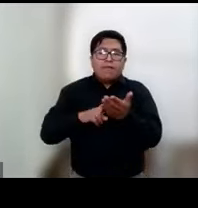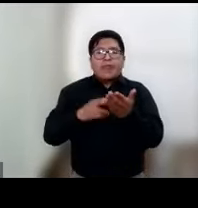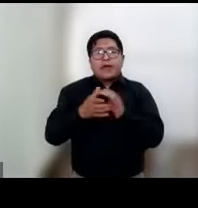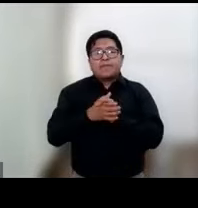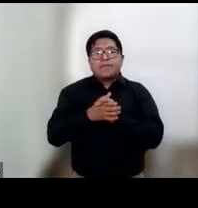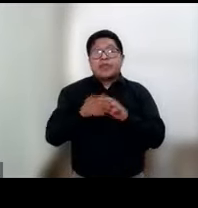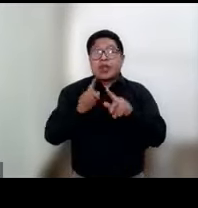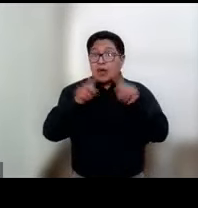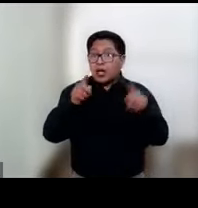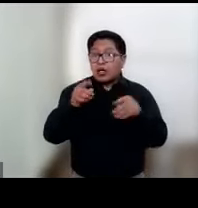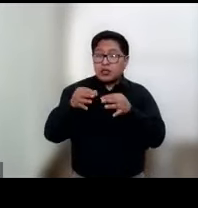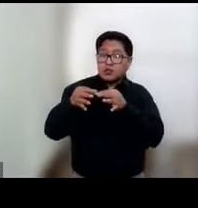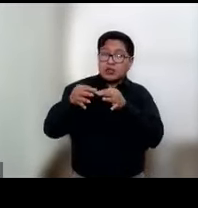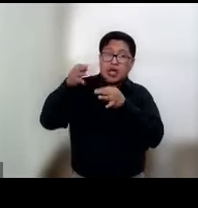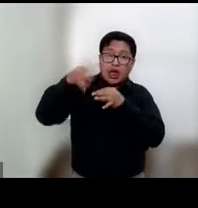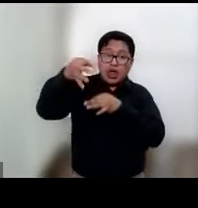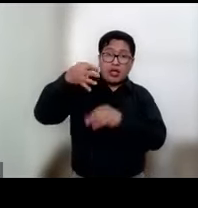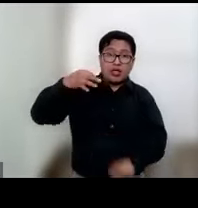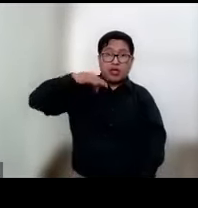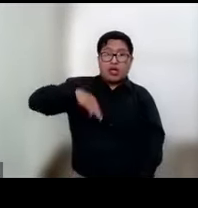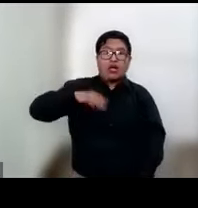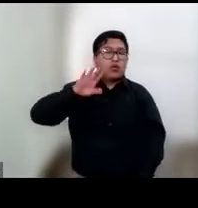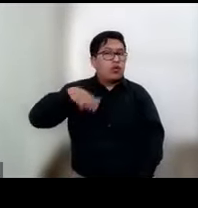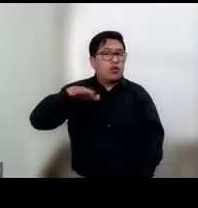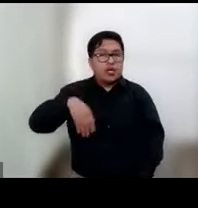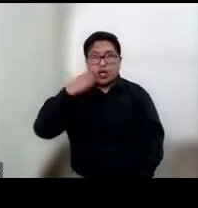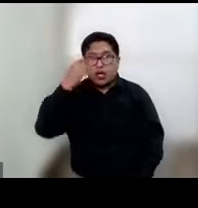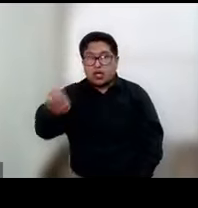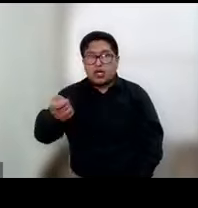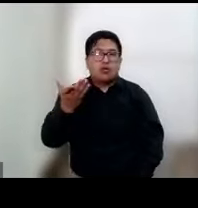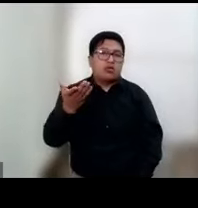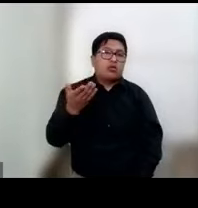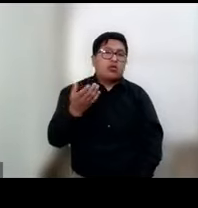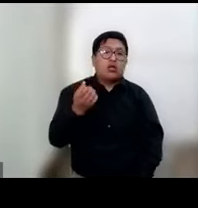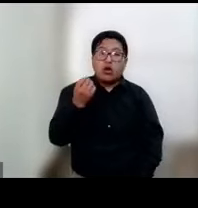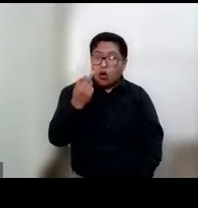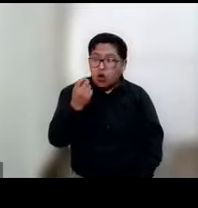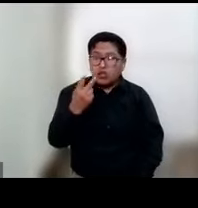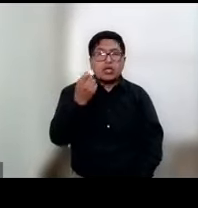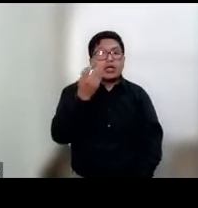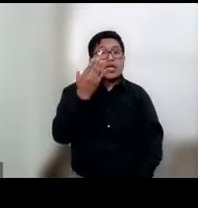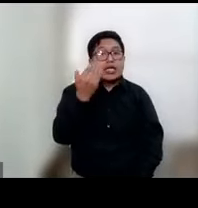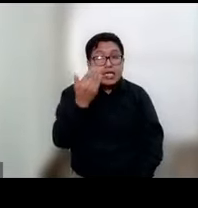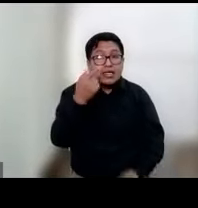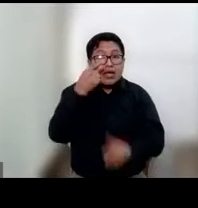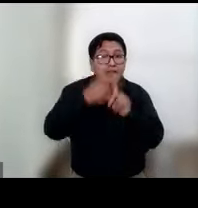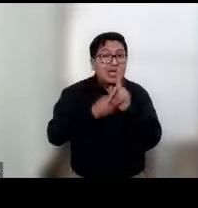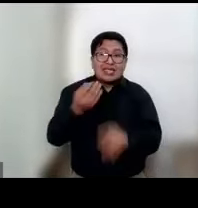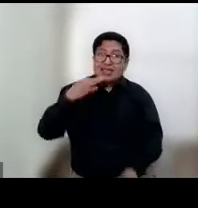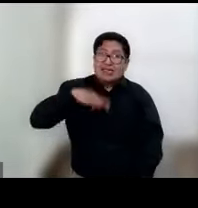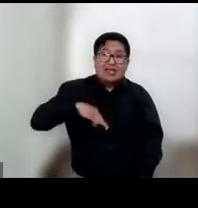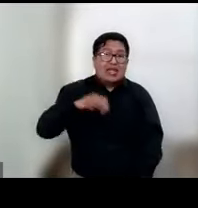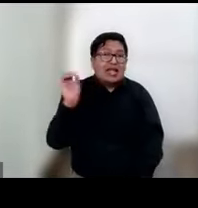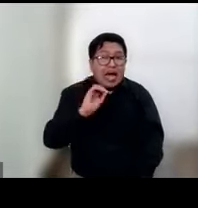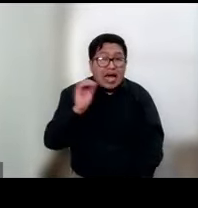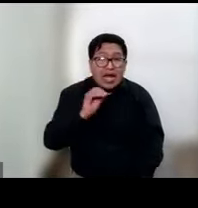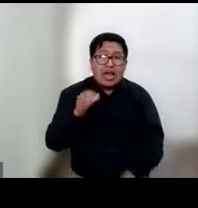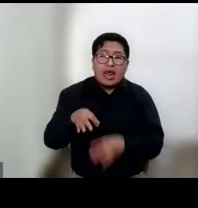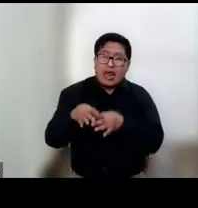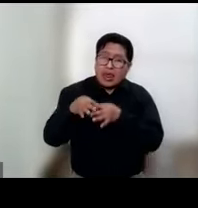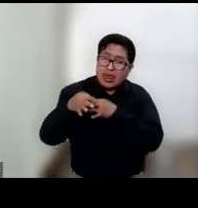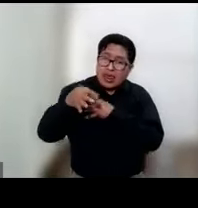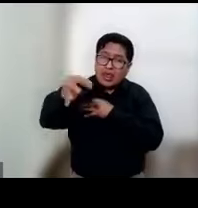devengados es decir 11 12 15 meses personas que no han percibido salario han